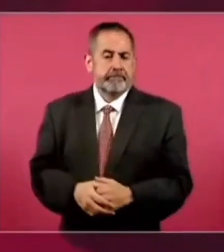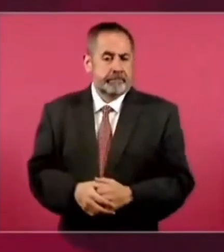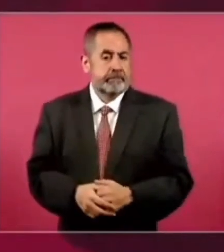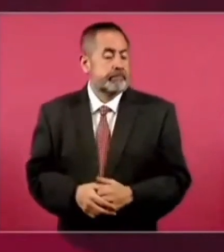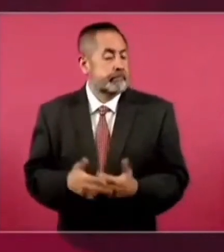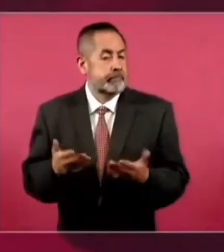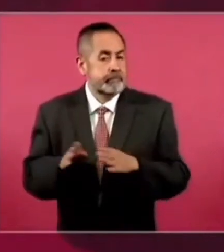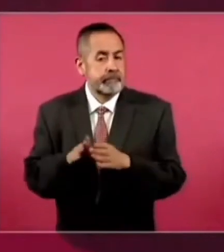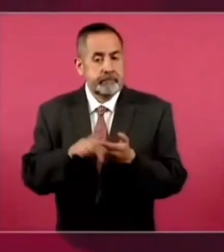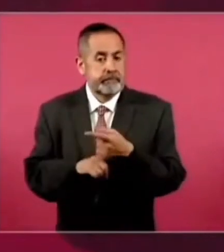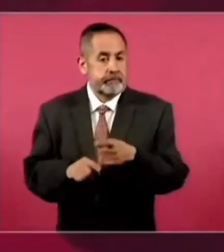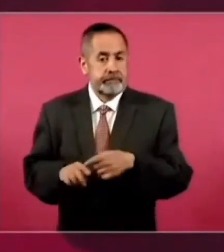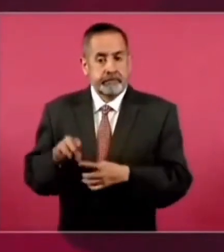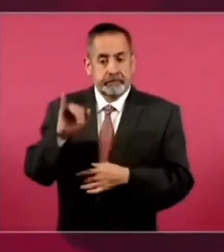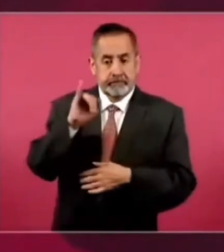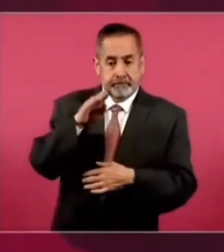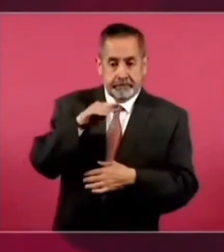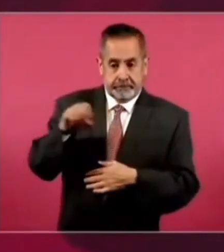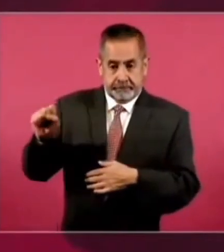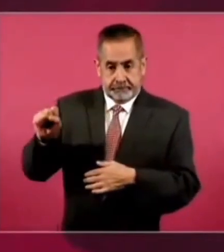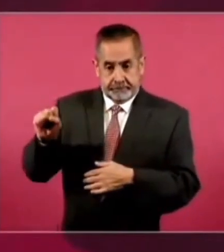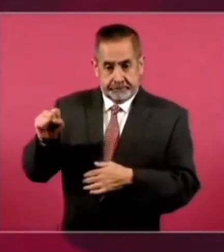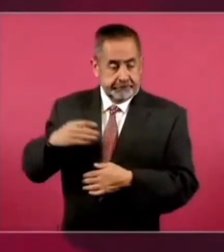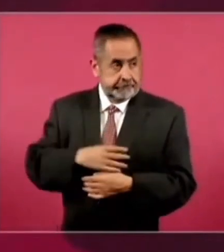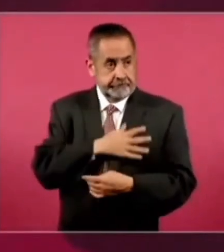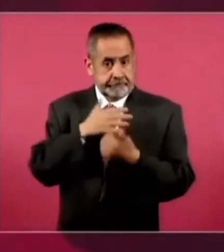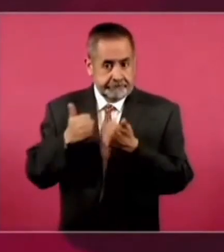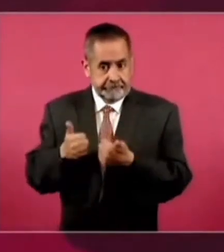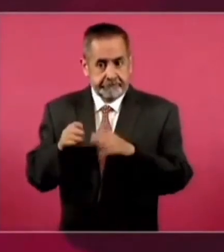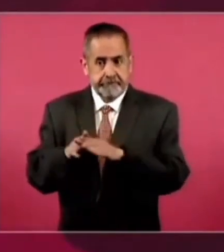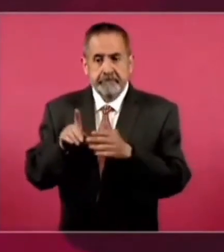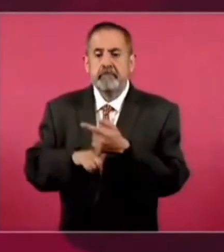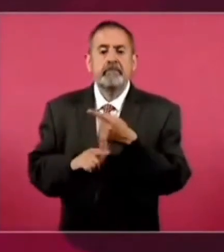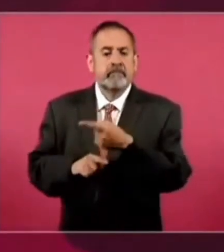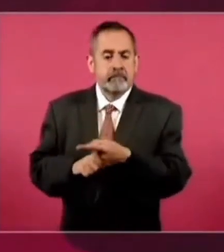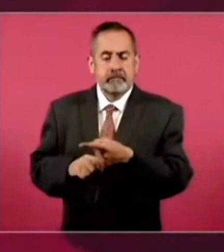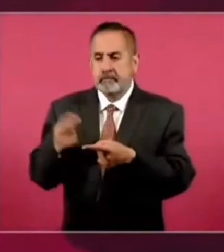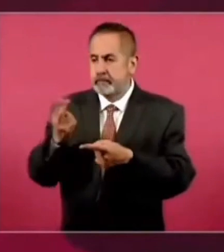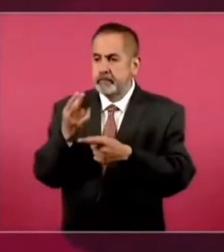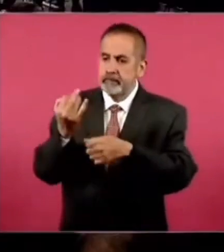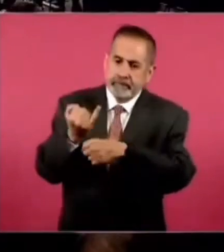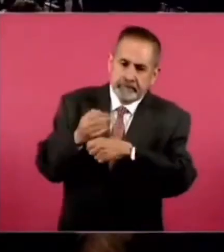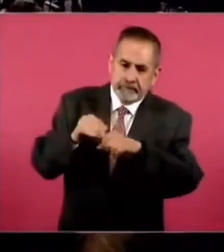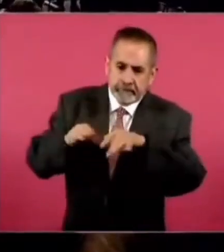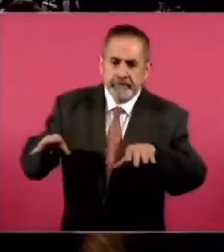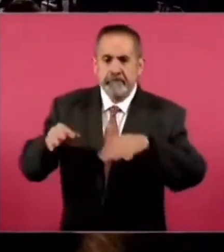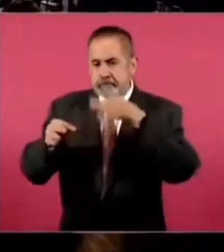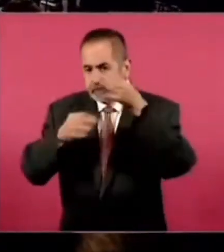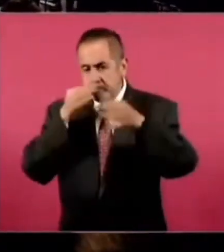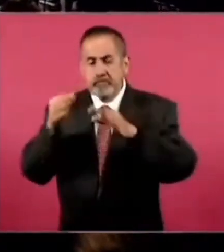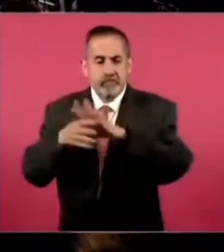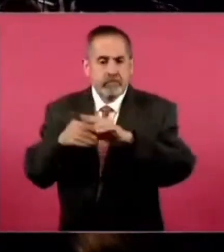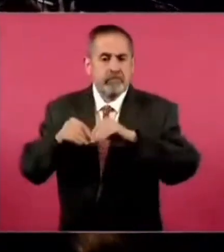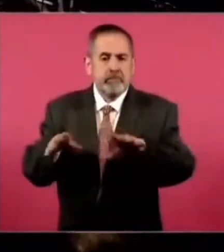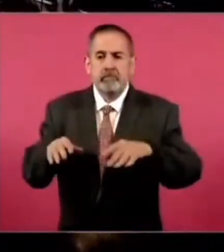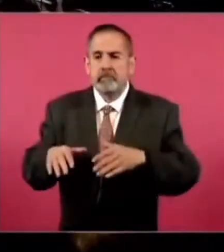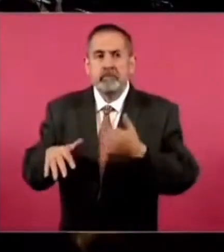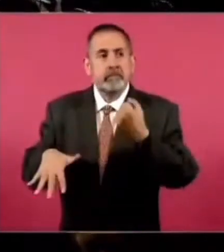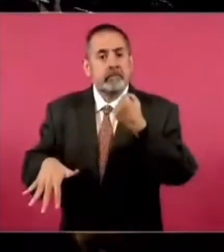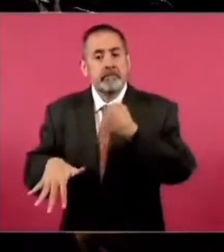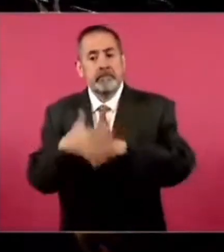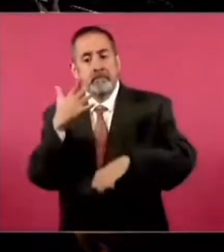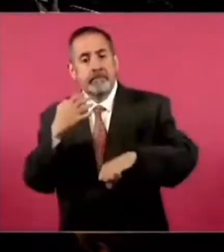Porque en el caso del IMSS-Bienestar, estamos informando de 15